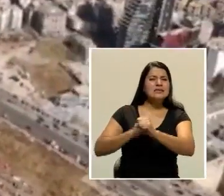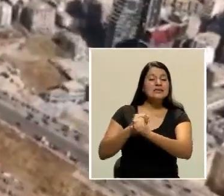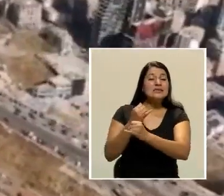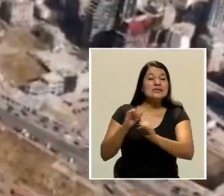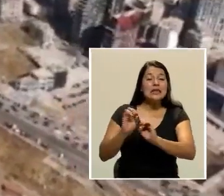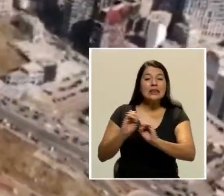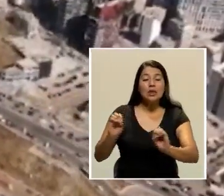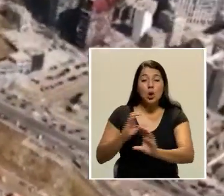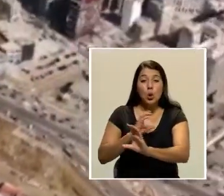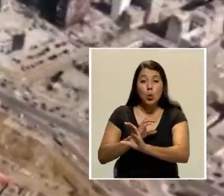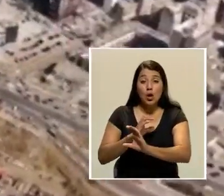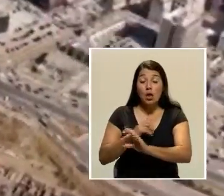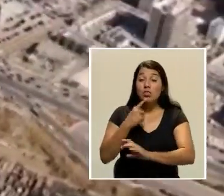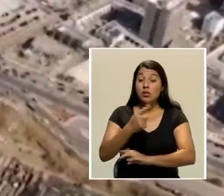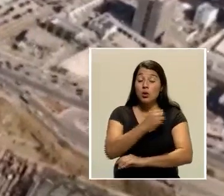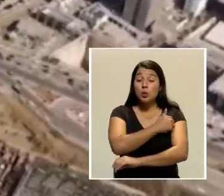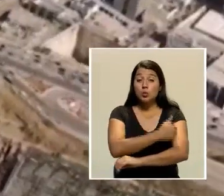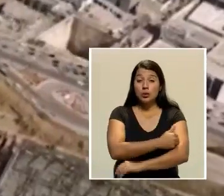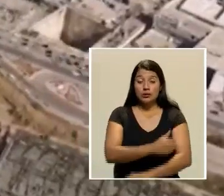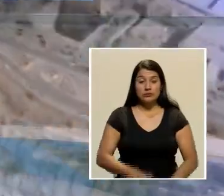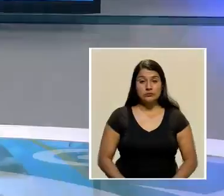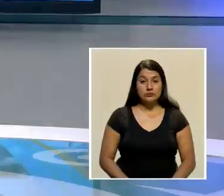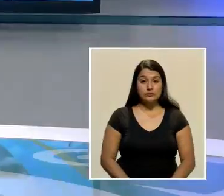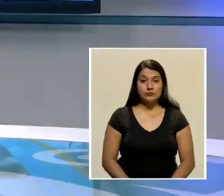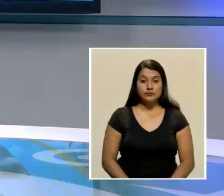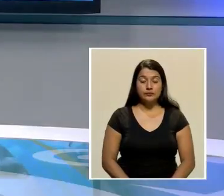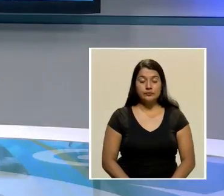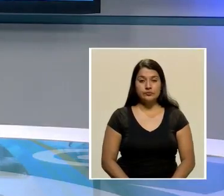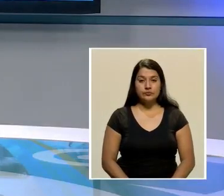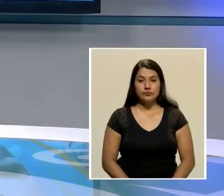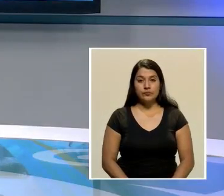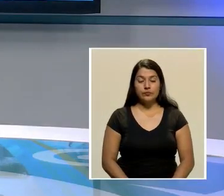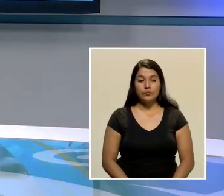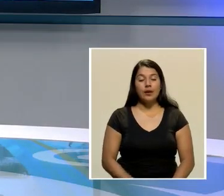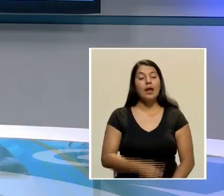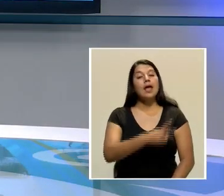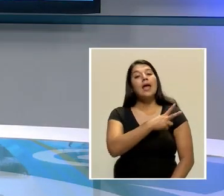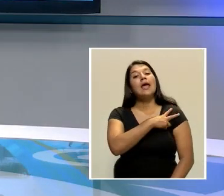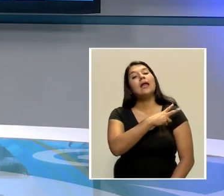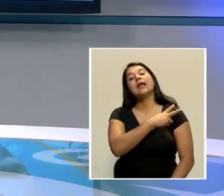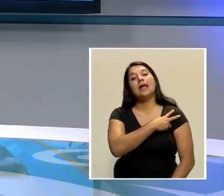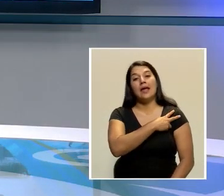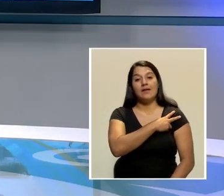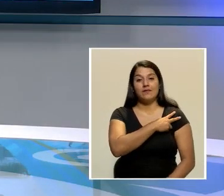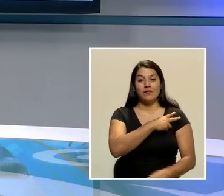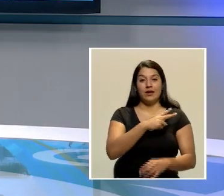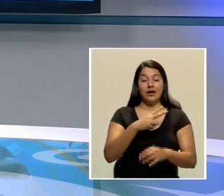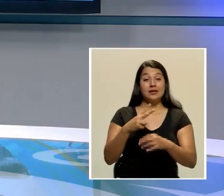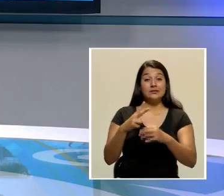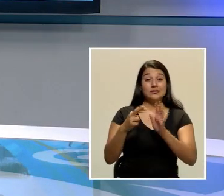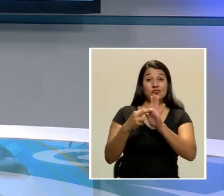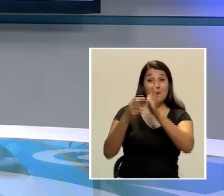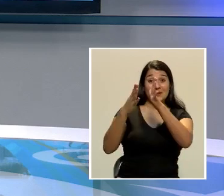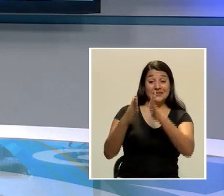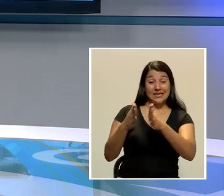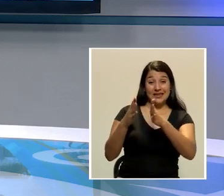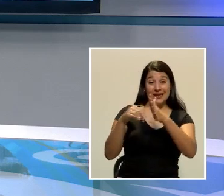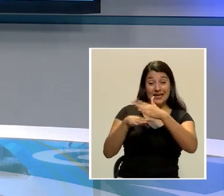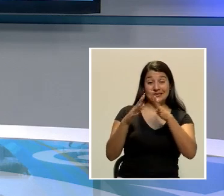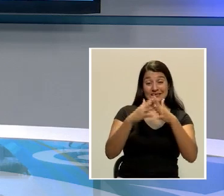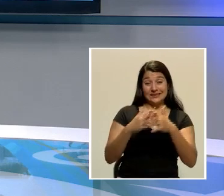más, dado que el cargamento de nitrato de amonio, la sustancia altamente inflamable que causó las explosiones, estaba en el puerto desde